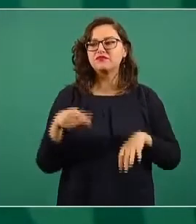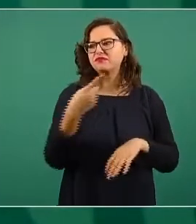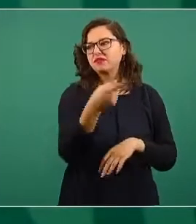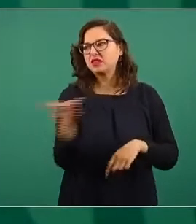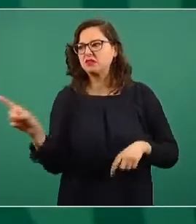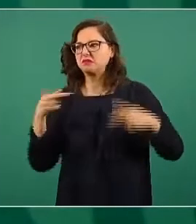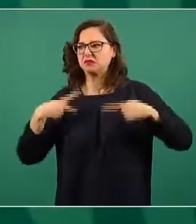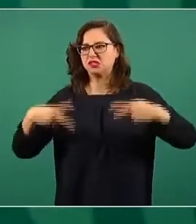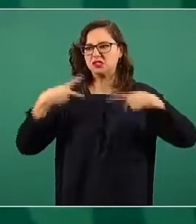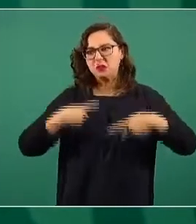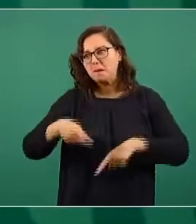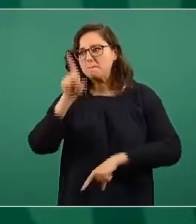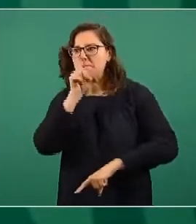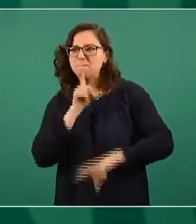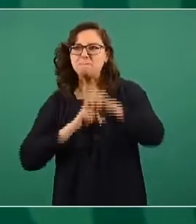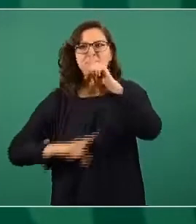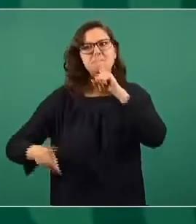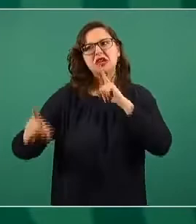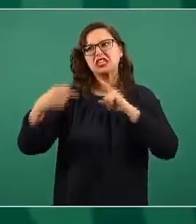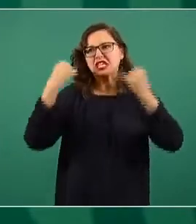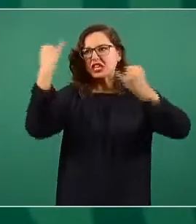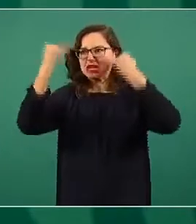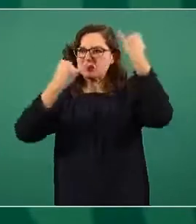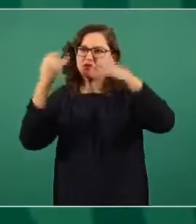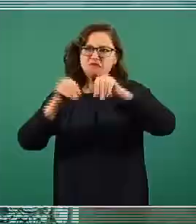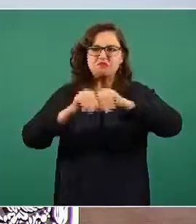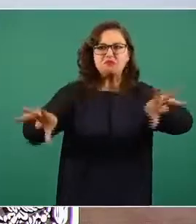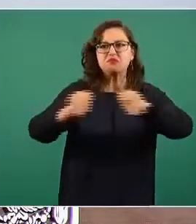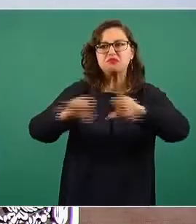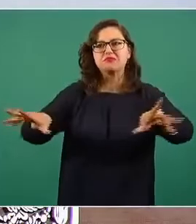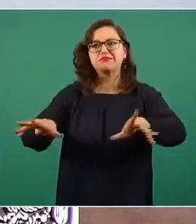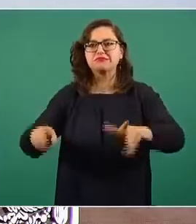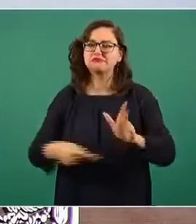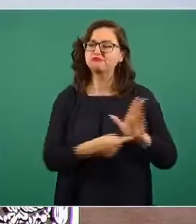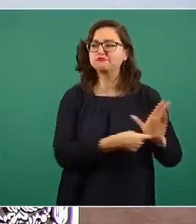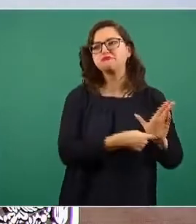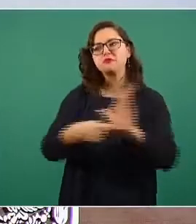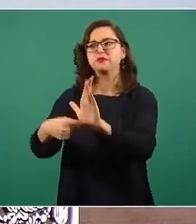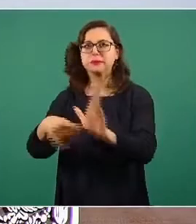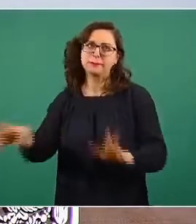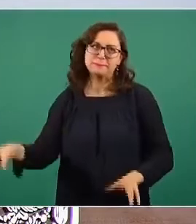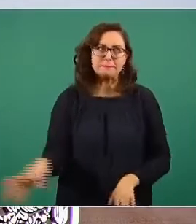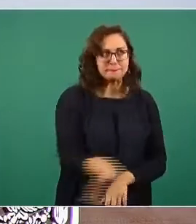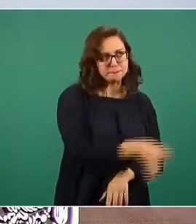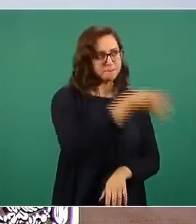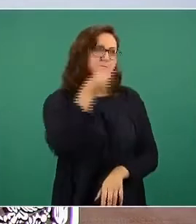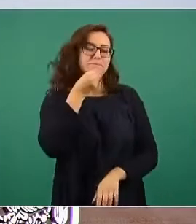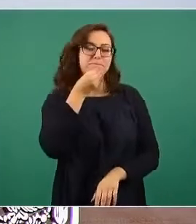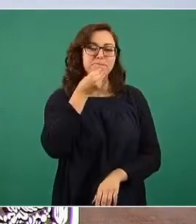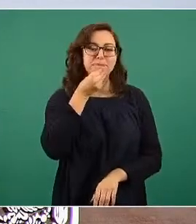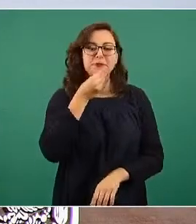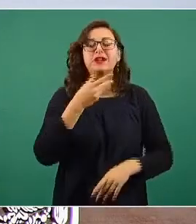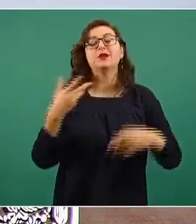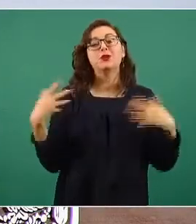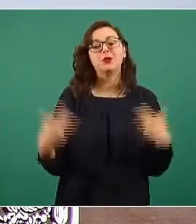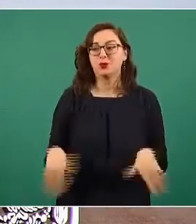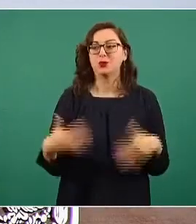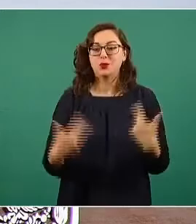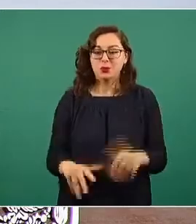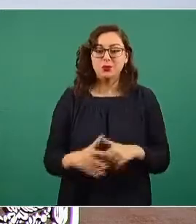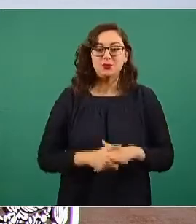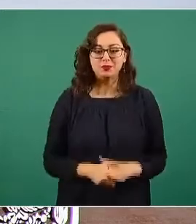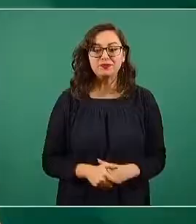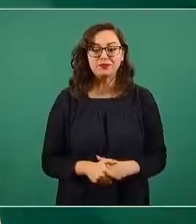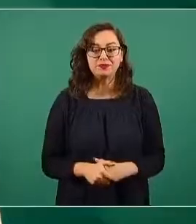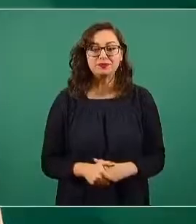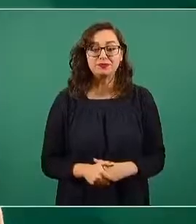no eran para nada veraces. Y sí te puedo decir que el día de hoy, por eso mis